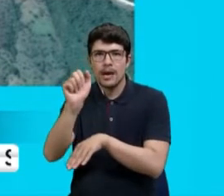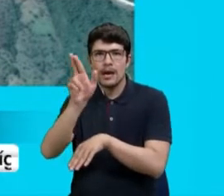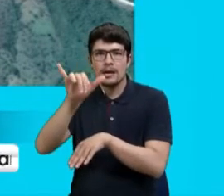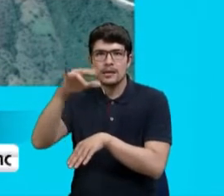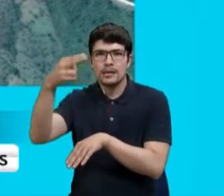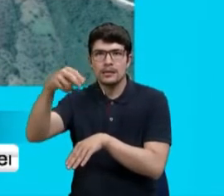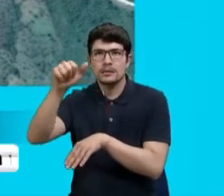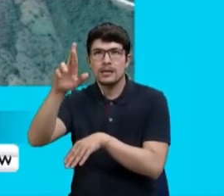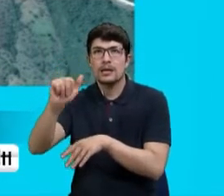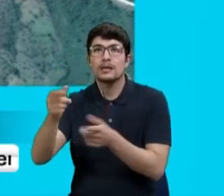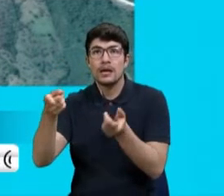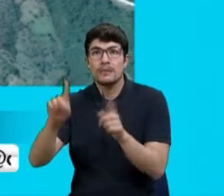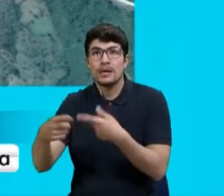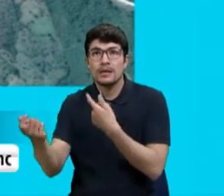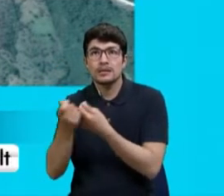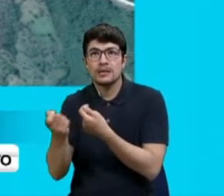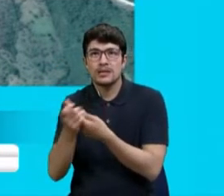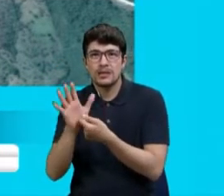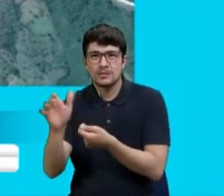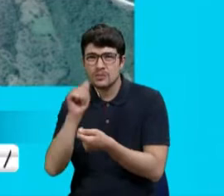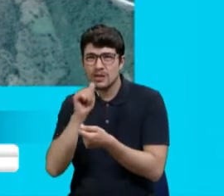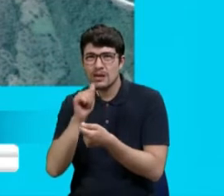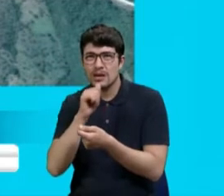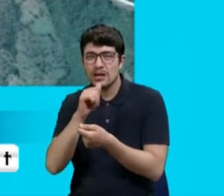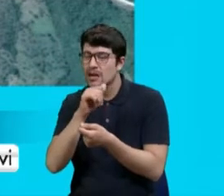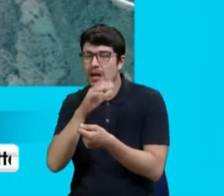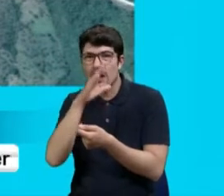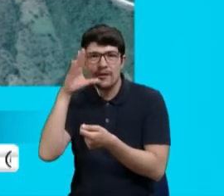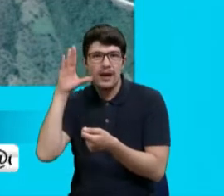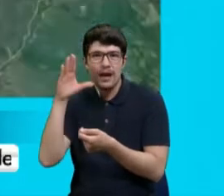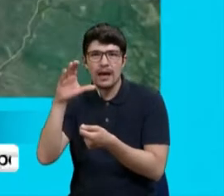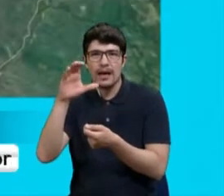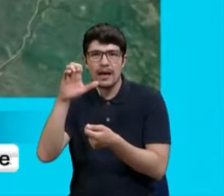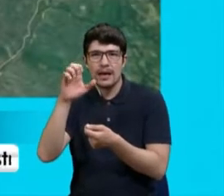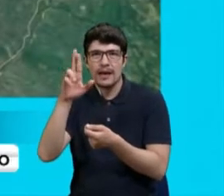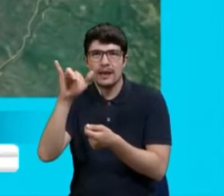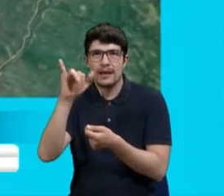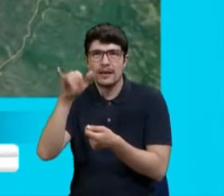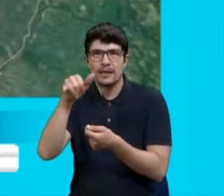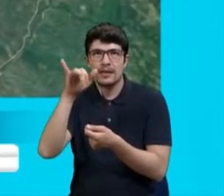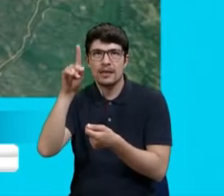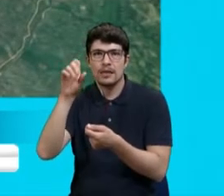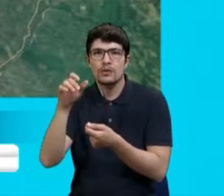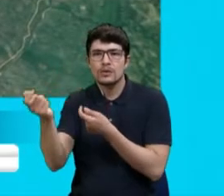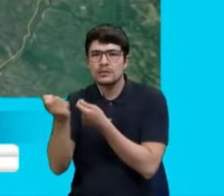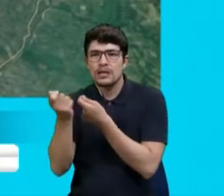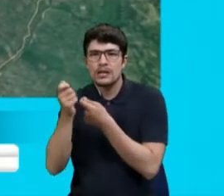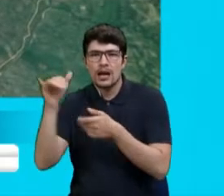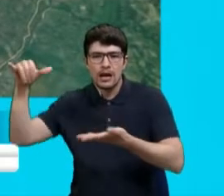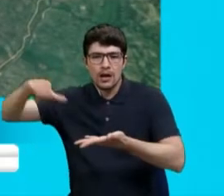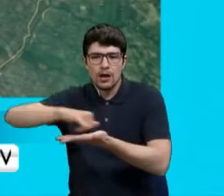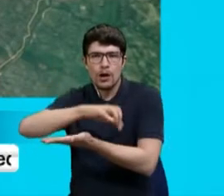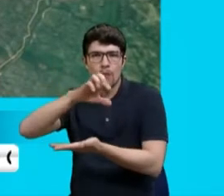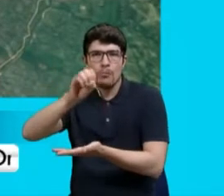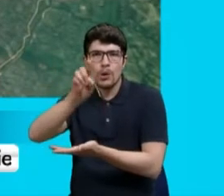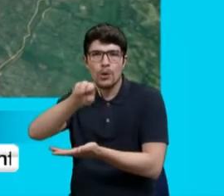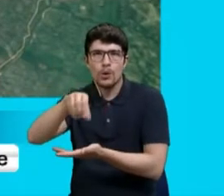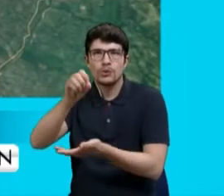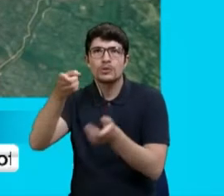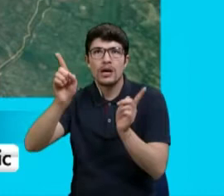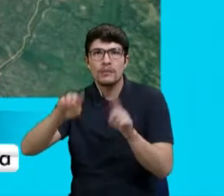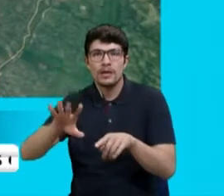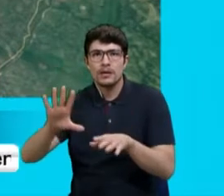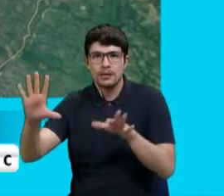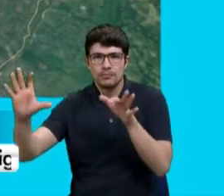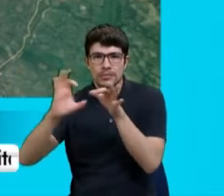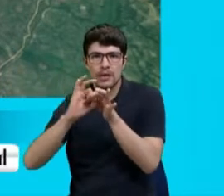pasaría por inmediaciones de la hacienda Los Ejidos, cruzando a la vía al aeropuerto Los Pozos, para finalmente empalmar con el